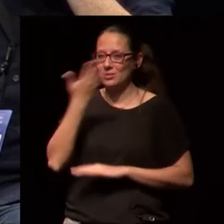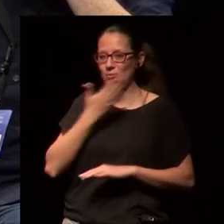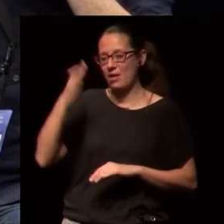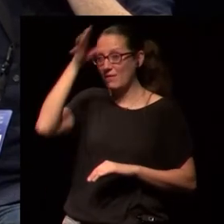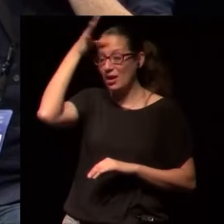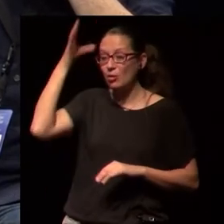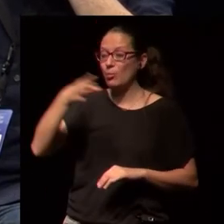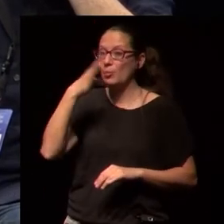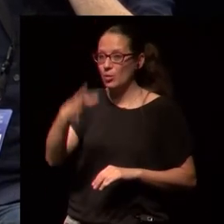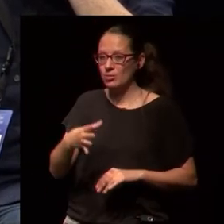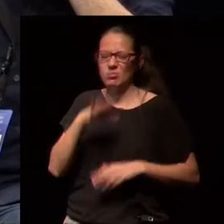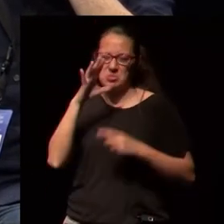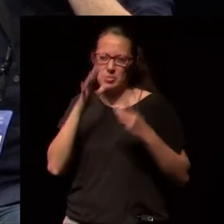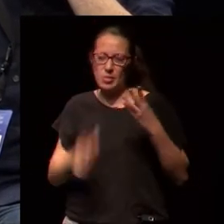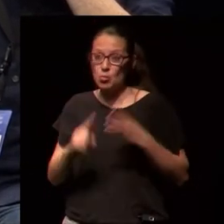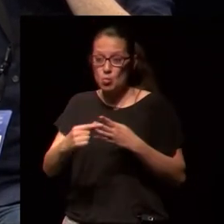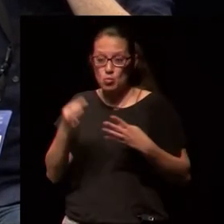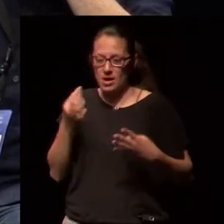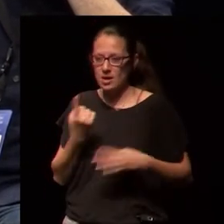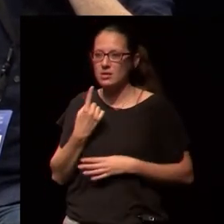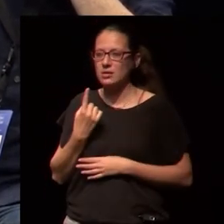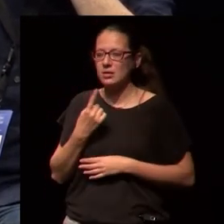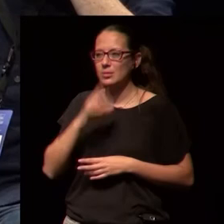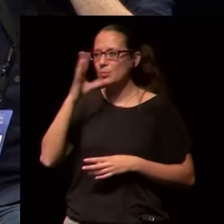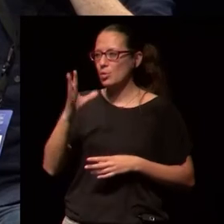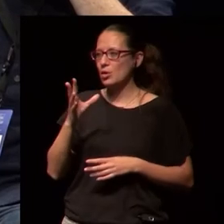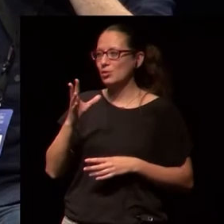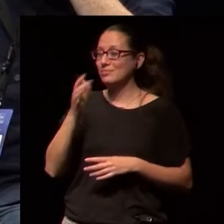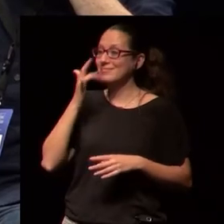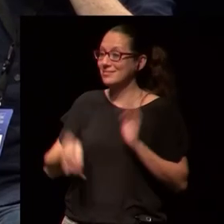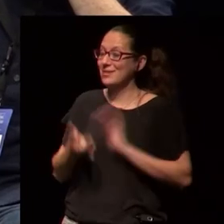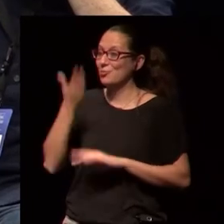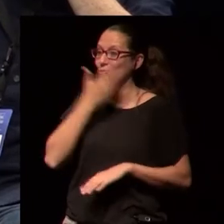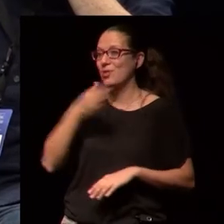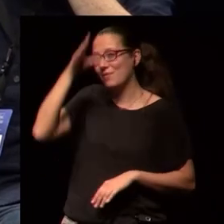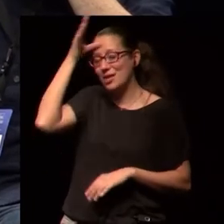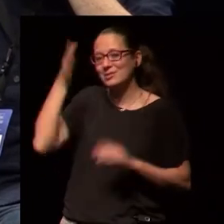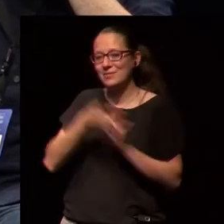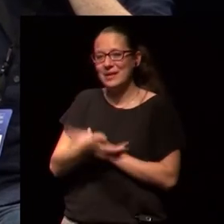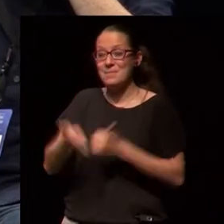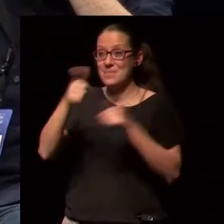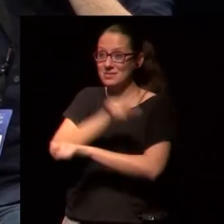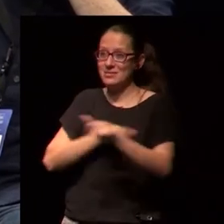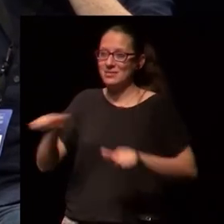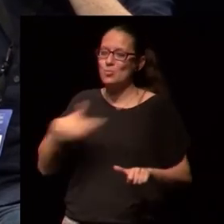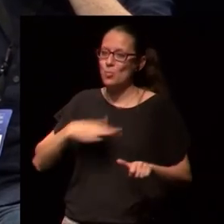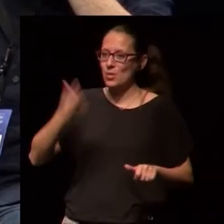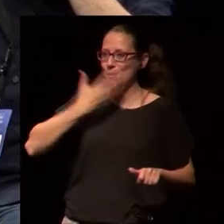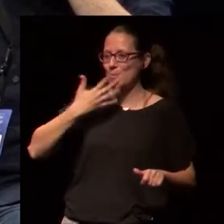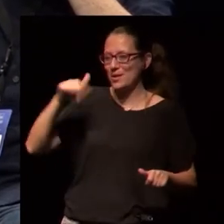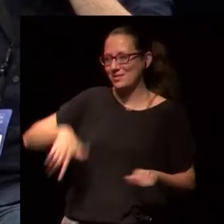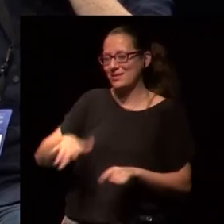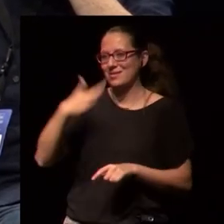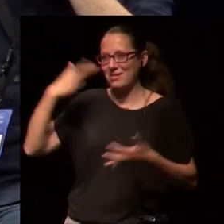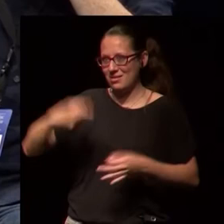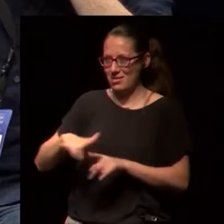verano era porque así podríamos hacer que más personas conocieran esta